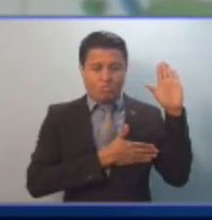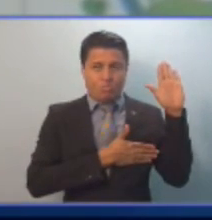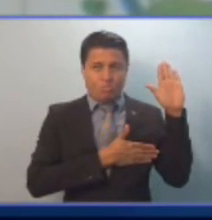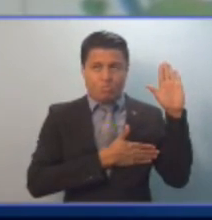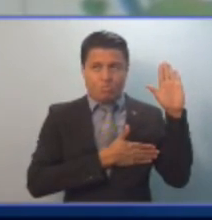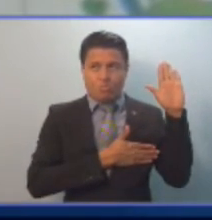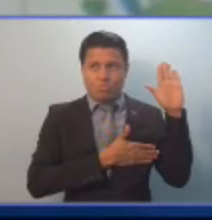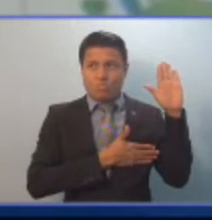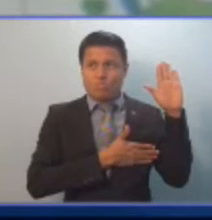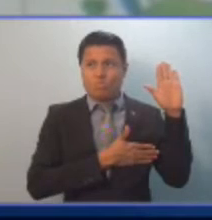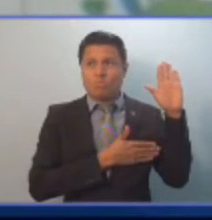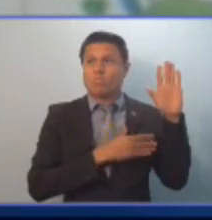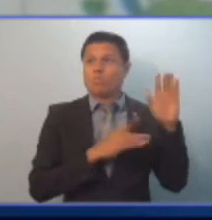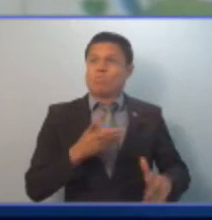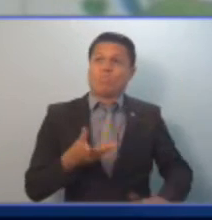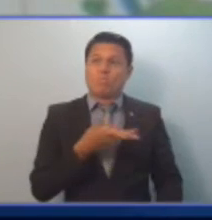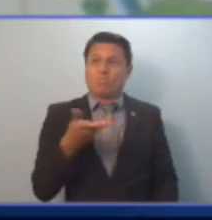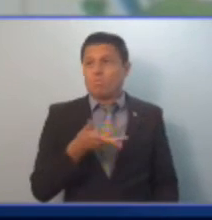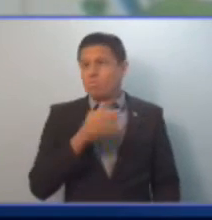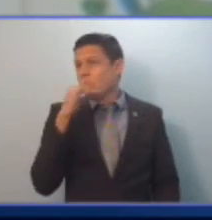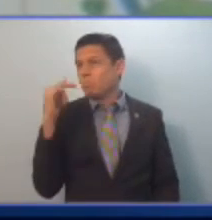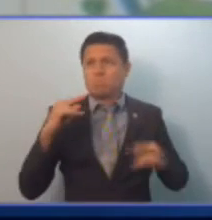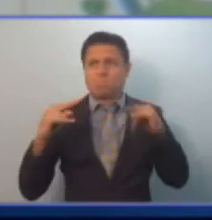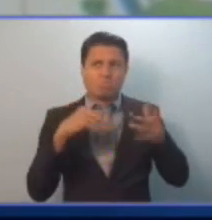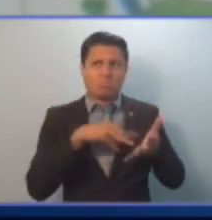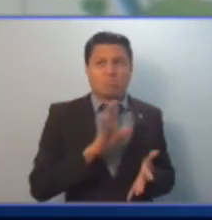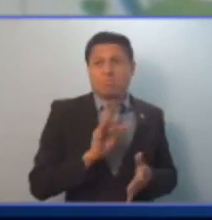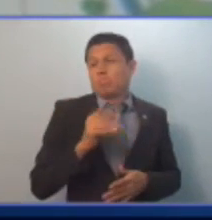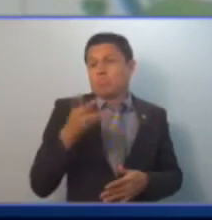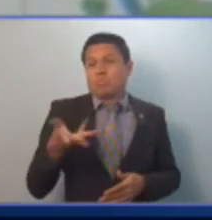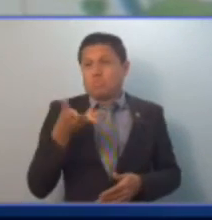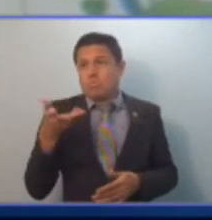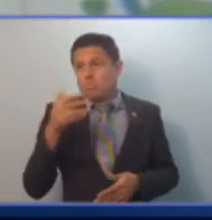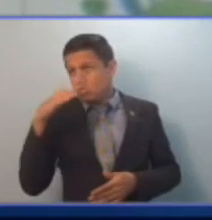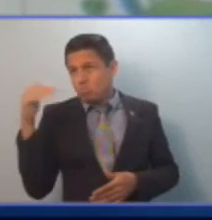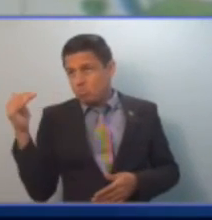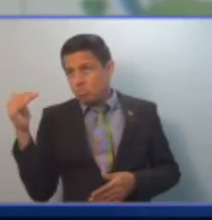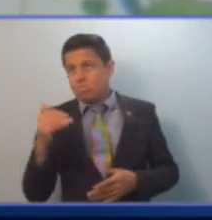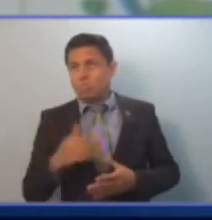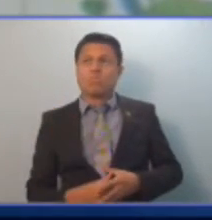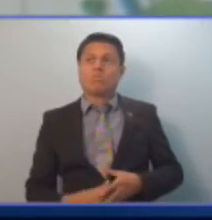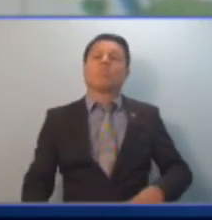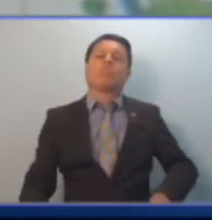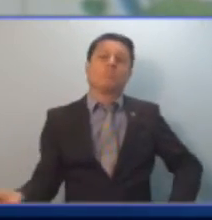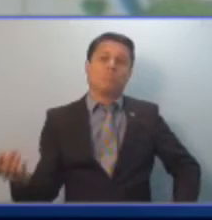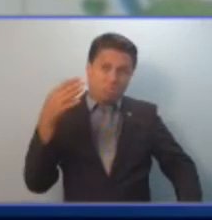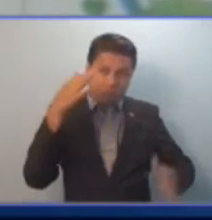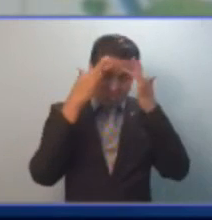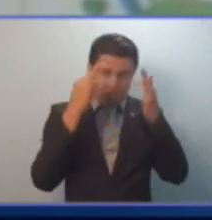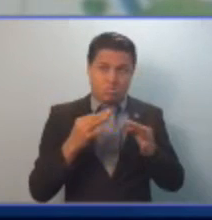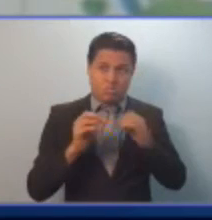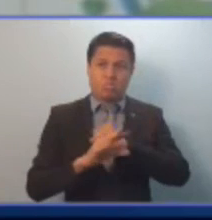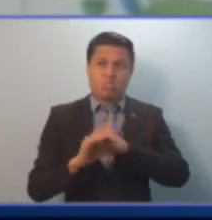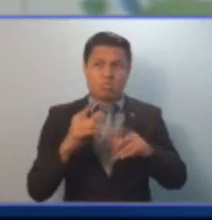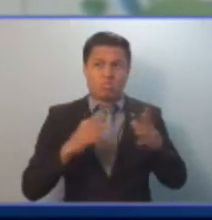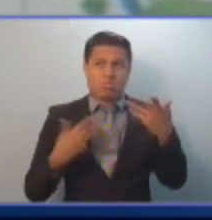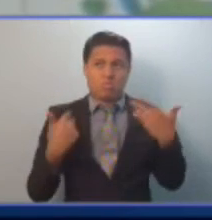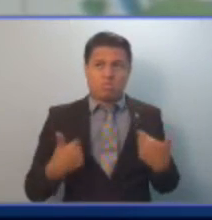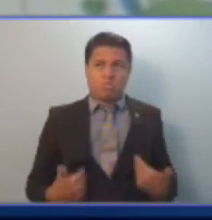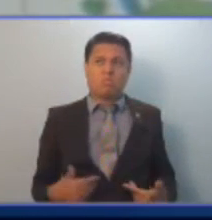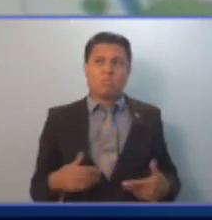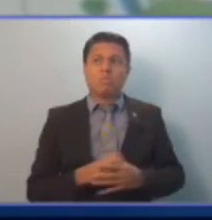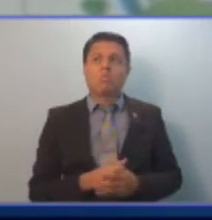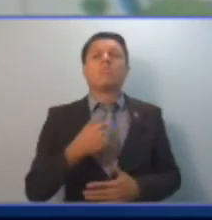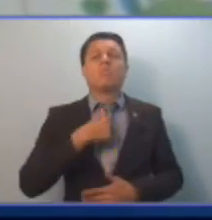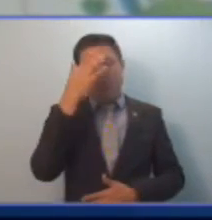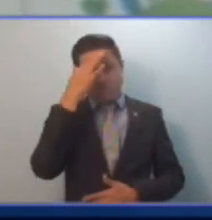No todo Estado es democrático, ni todo Estado, es decir, promueve los derechos humanos.